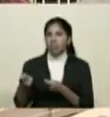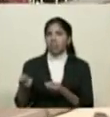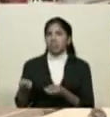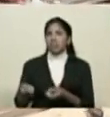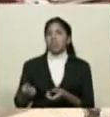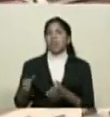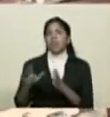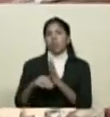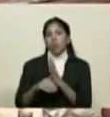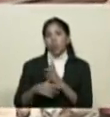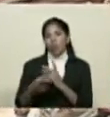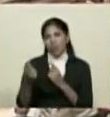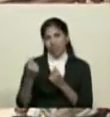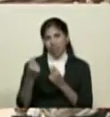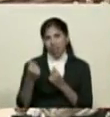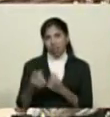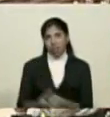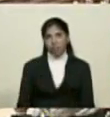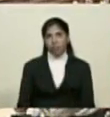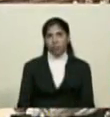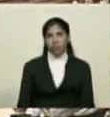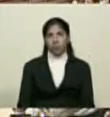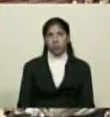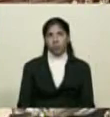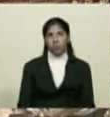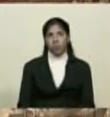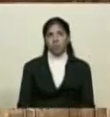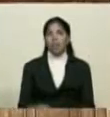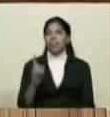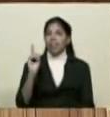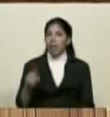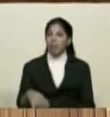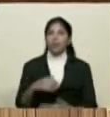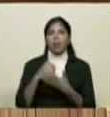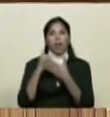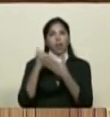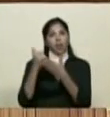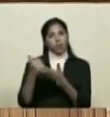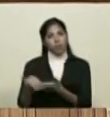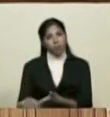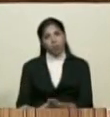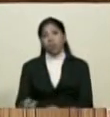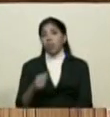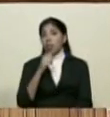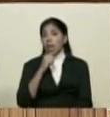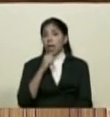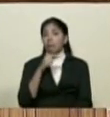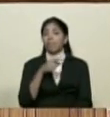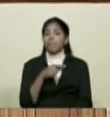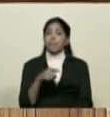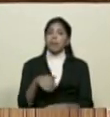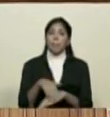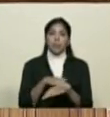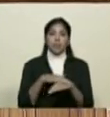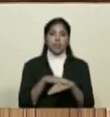investigación, repito, también con cooperación de primera mano.